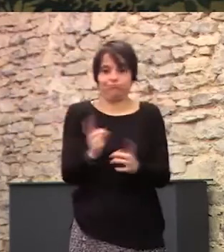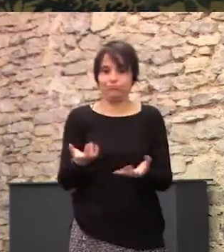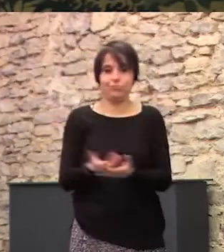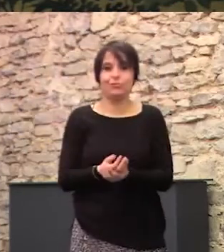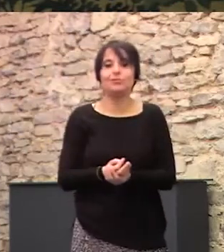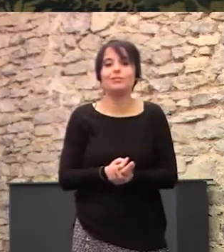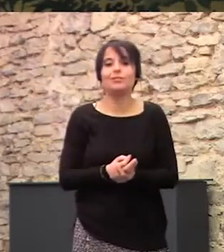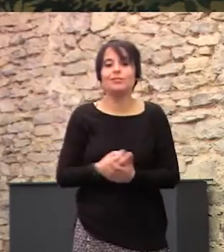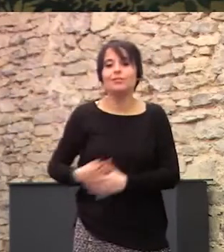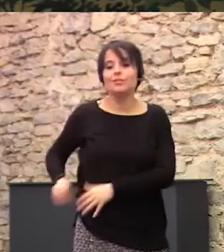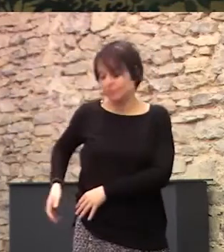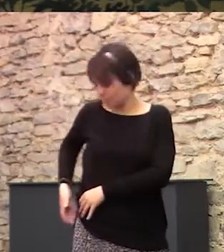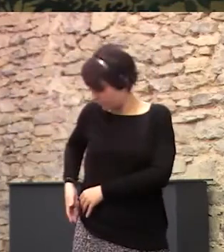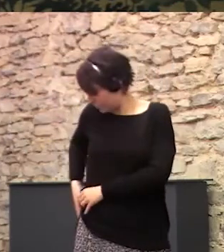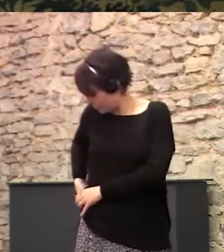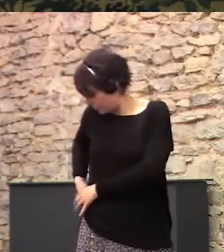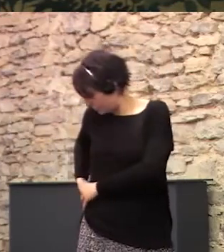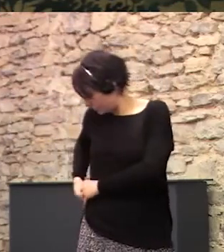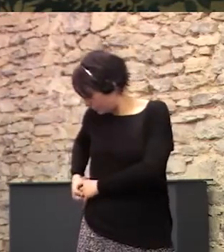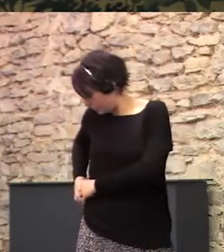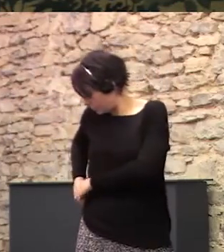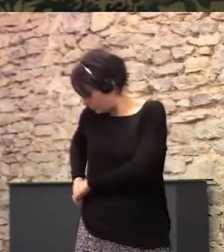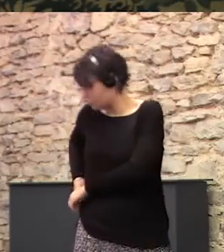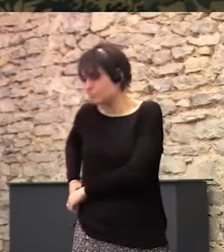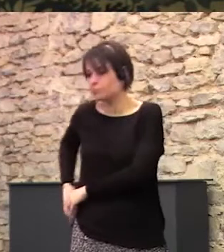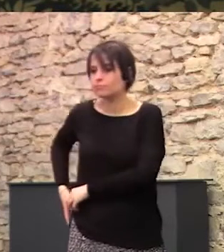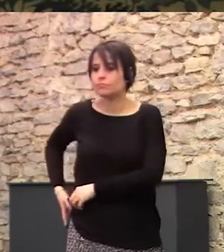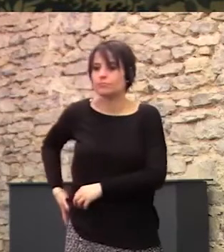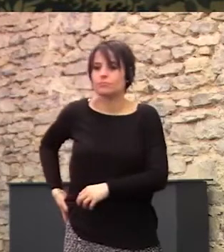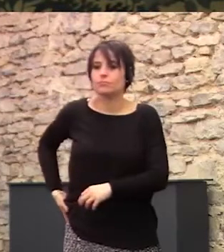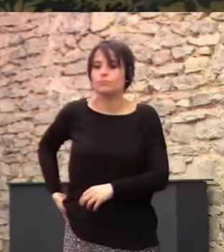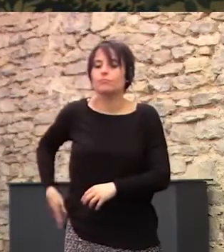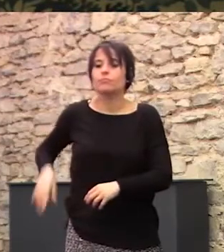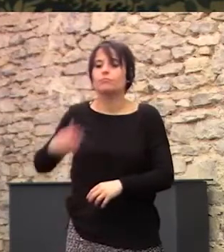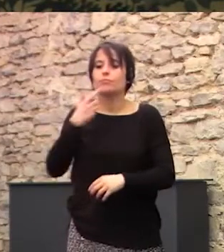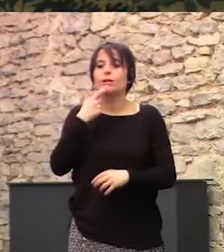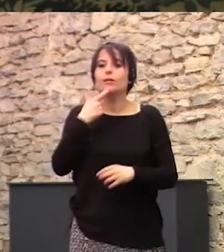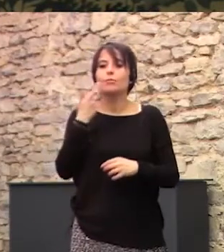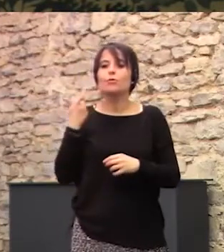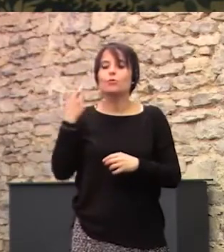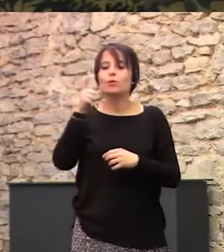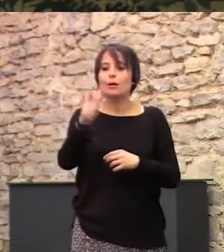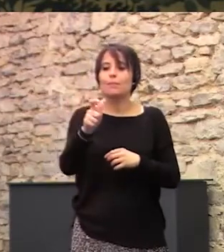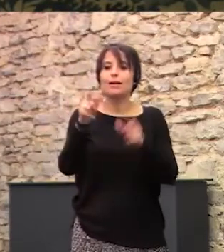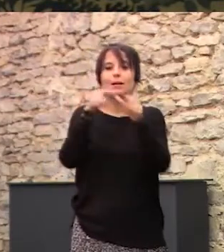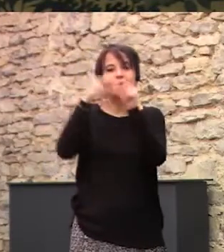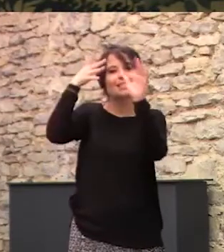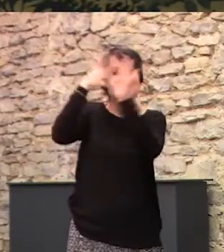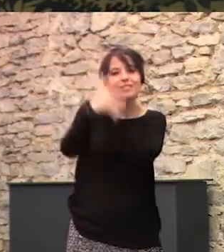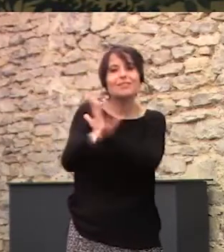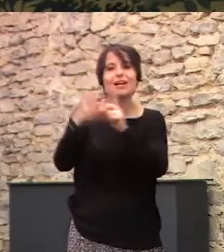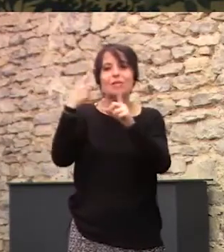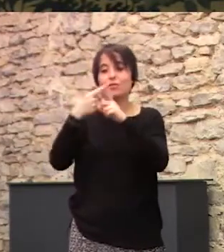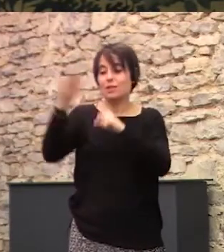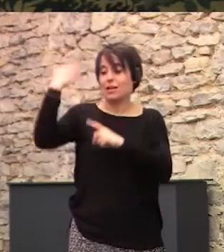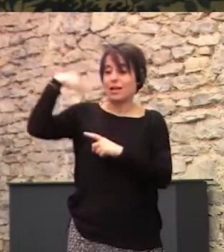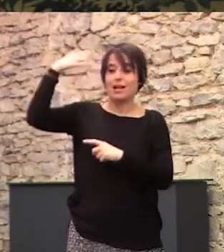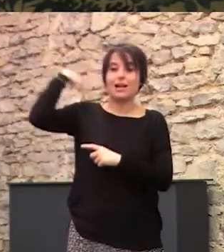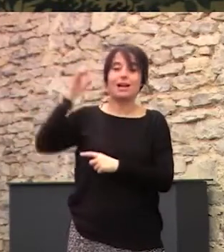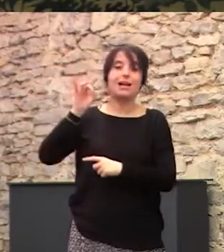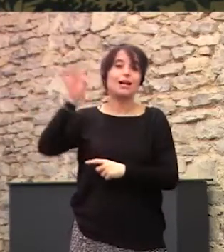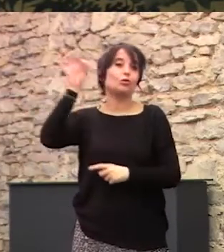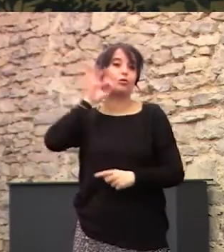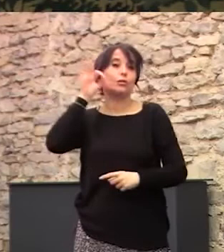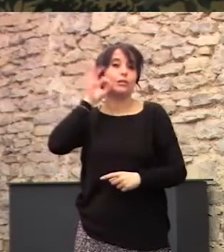siglos. Una palabra que hoy en día se utiliza con una acepción determinada, hace 14 siglos probablemente